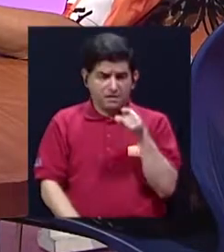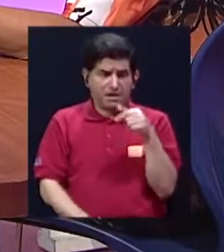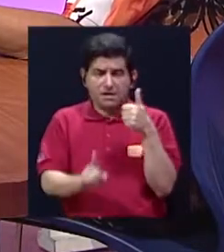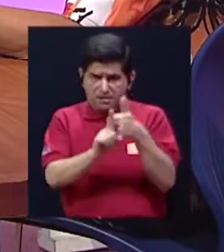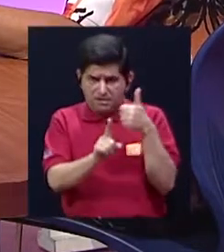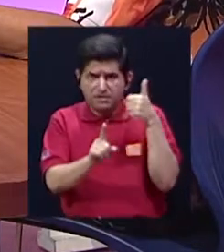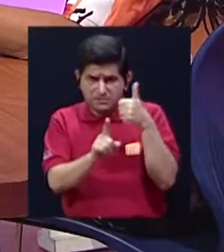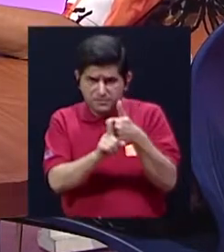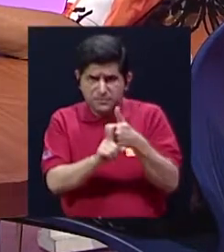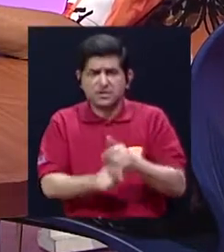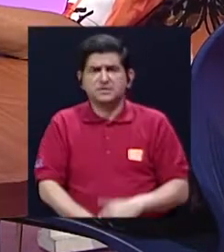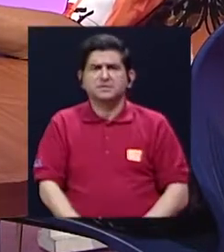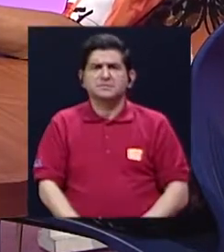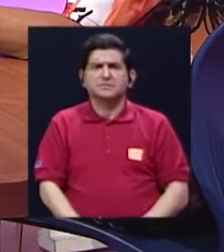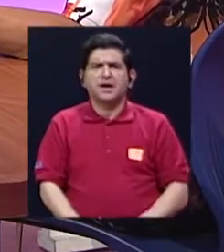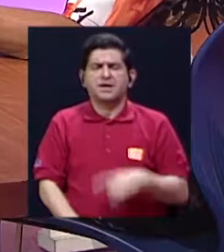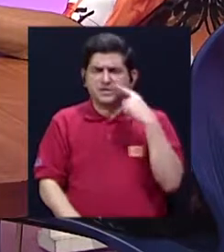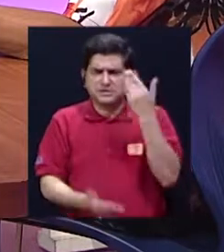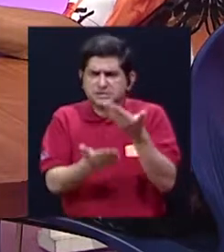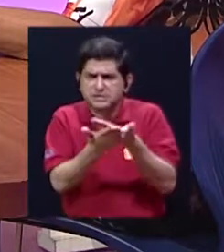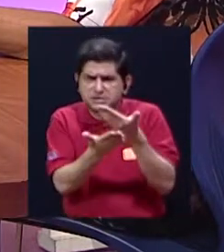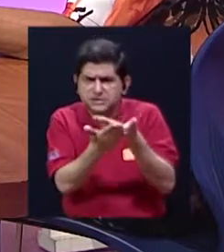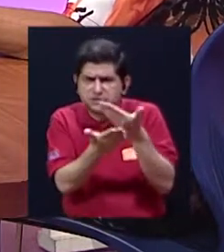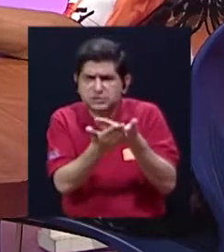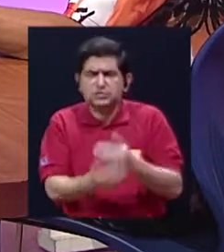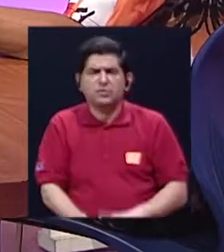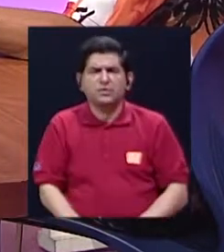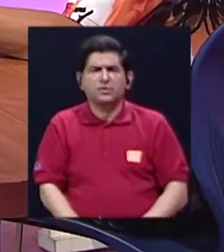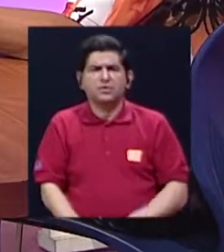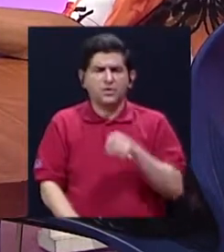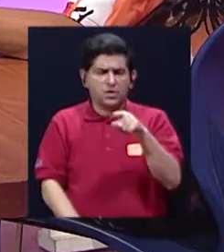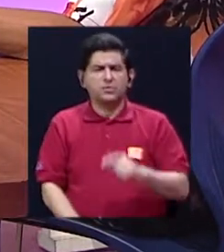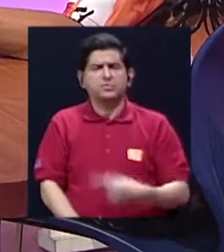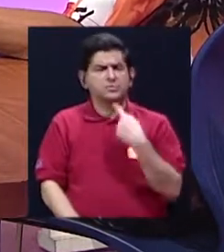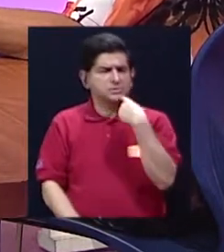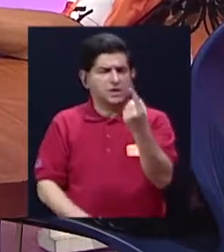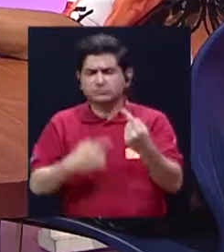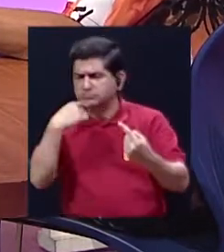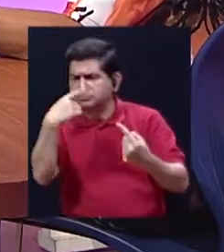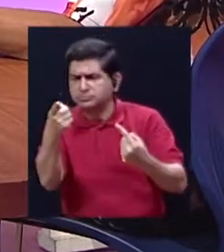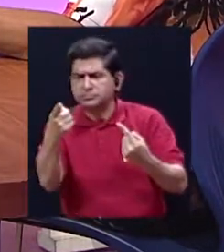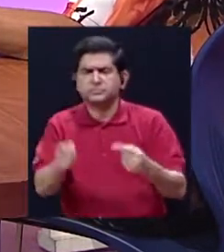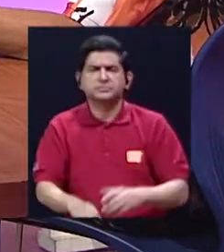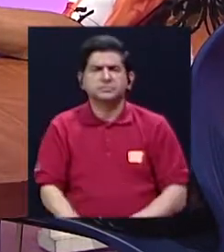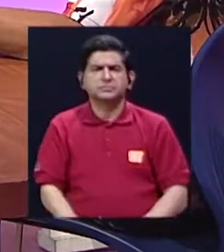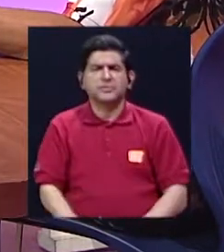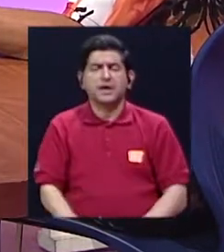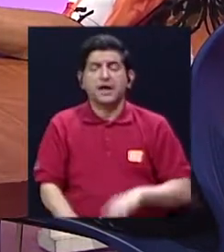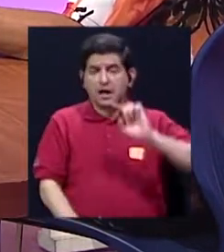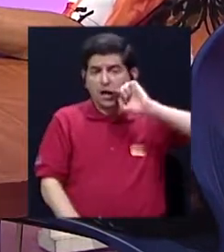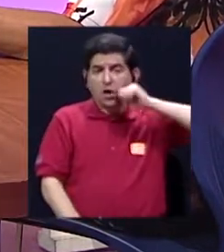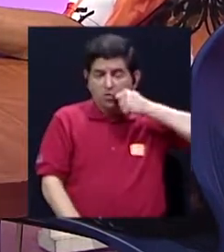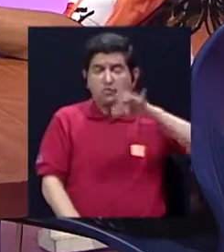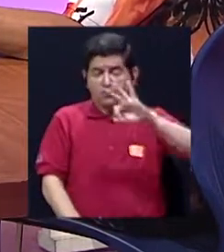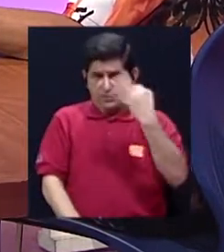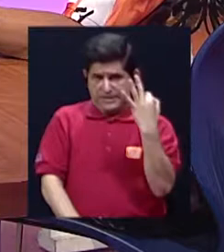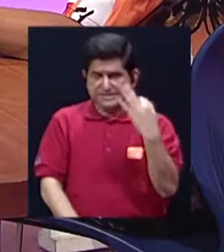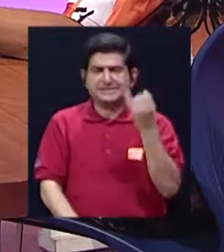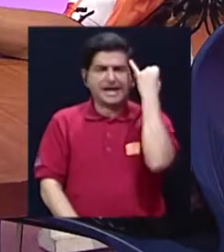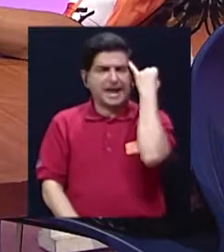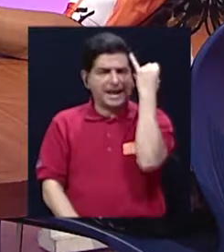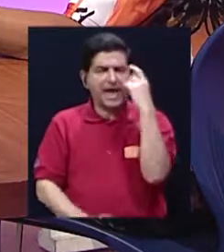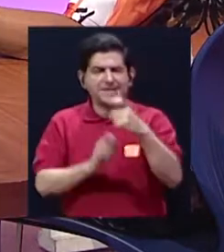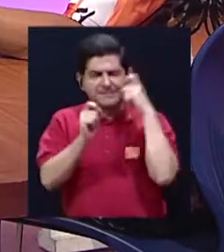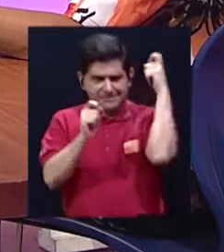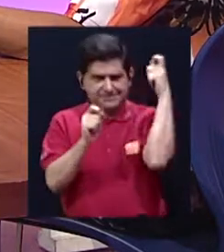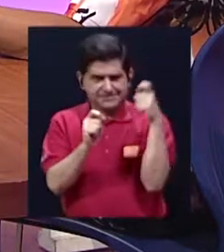testimonio para que ustedes lo den a conocer. Confidencialmente, porque la idea es